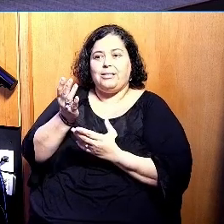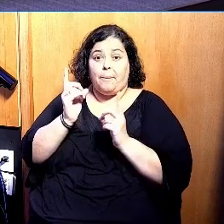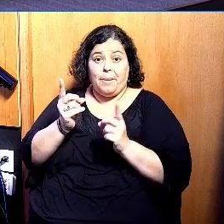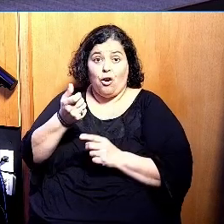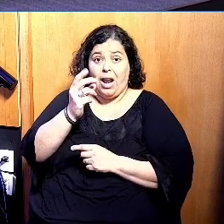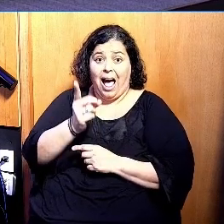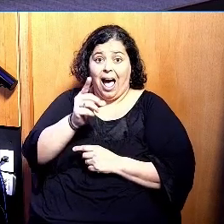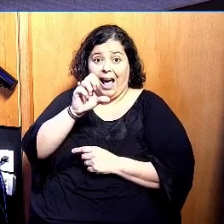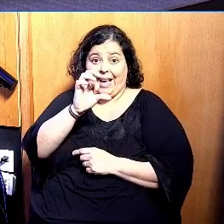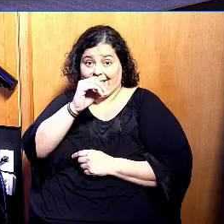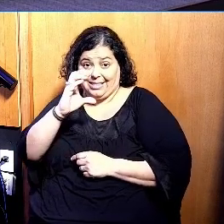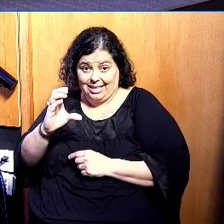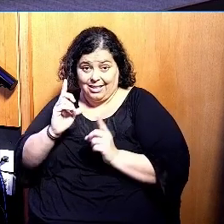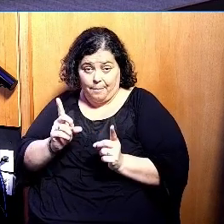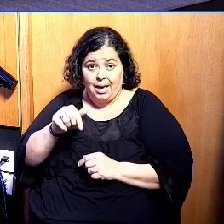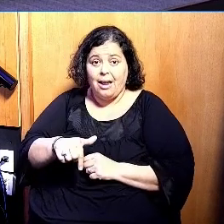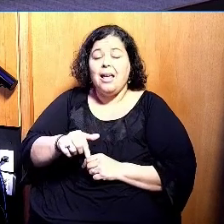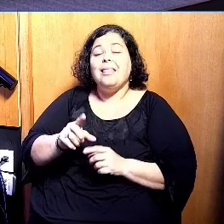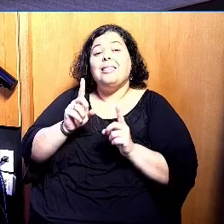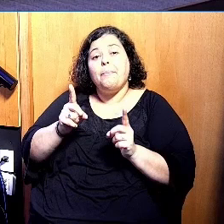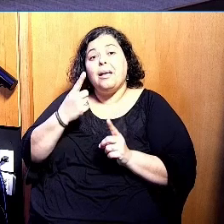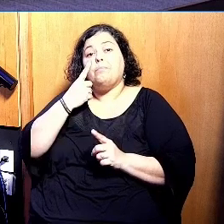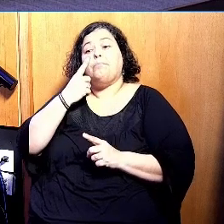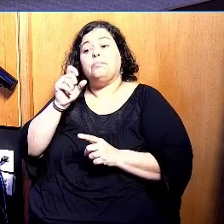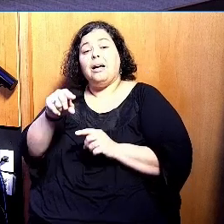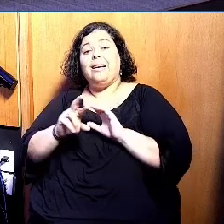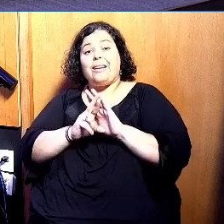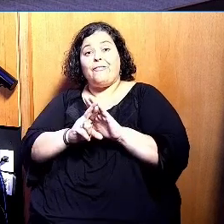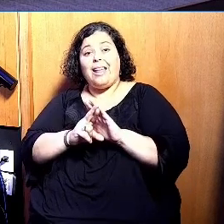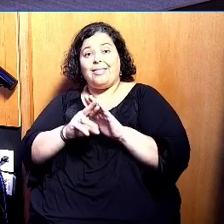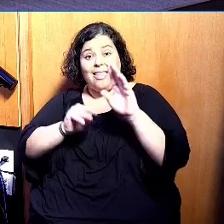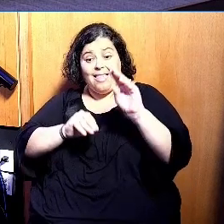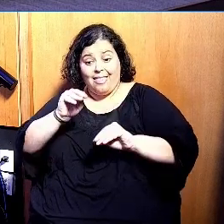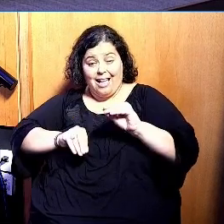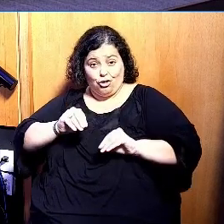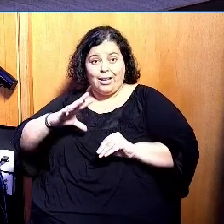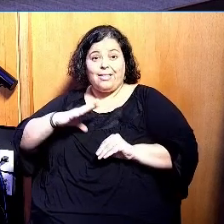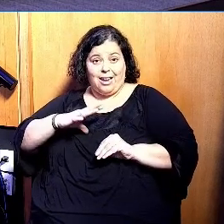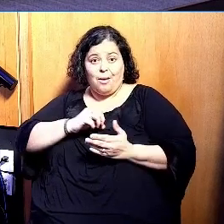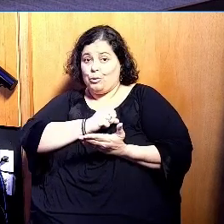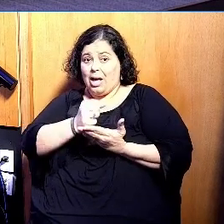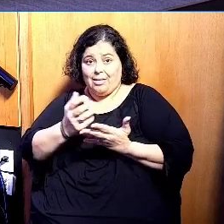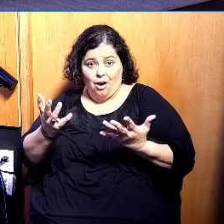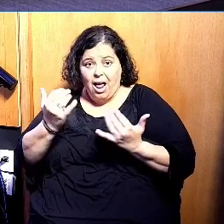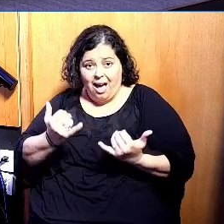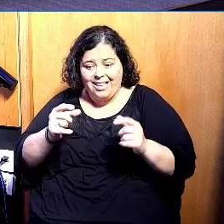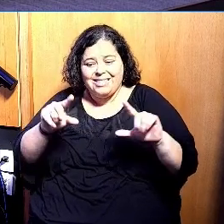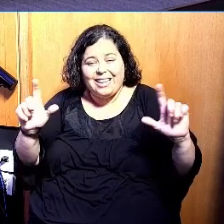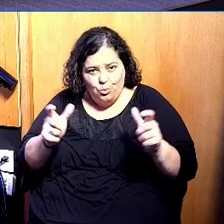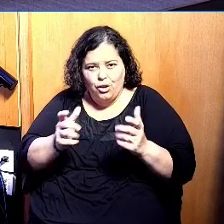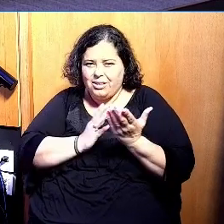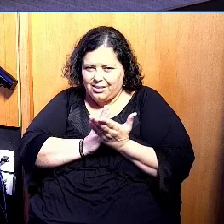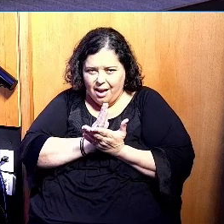AGESIC. Identificamos esa figura de referente de datos que seguimos hasta el día de hoy manteniendo en esas reuniones frecuentes